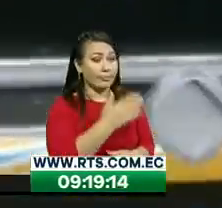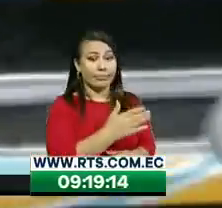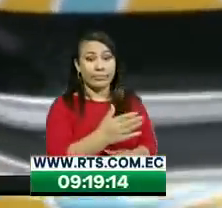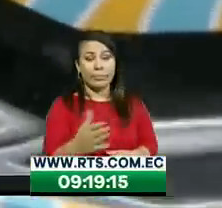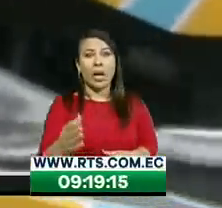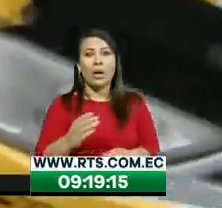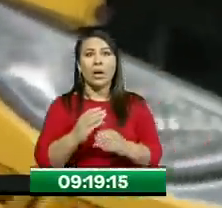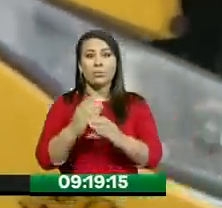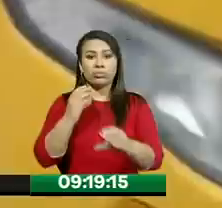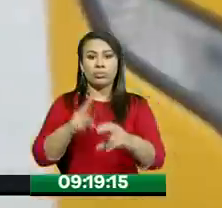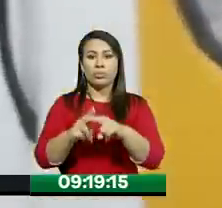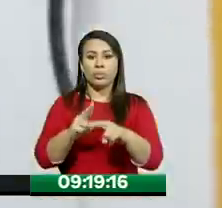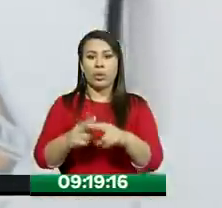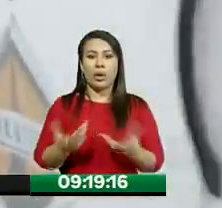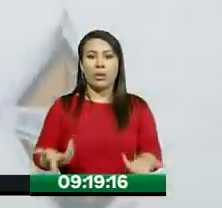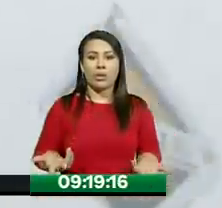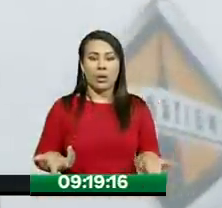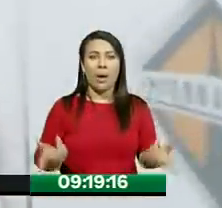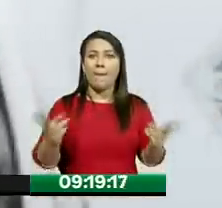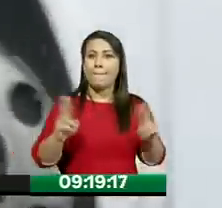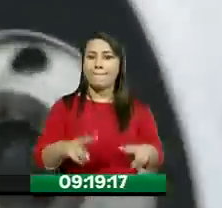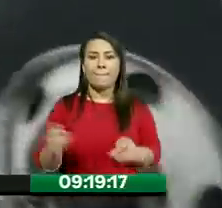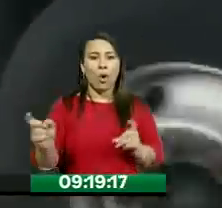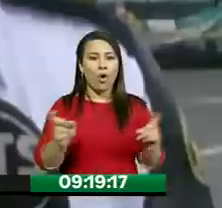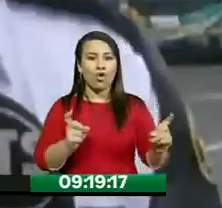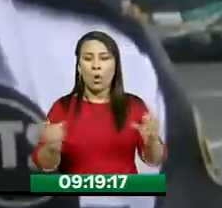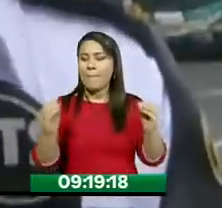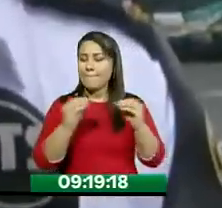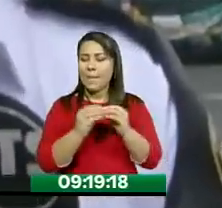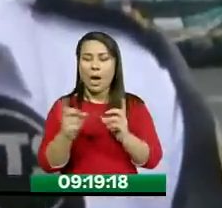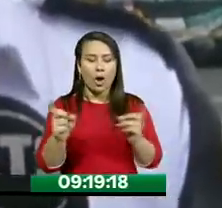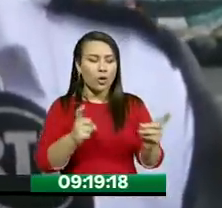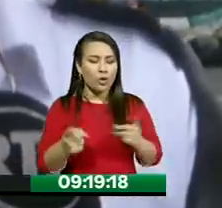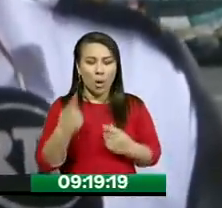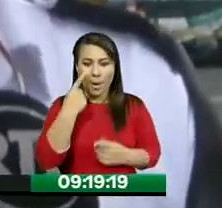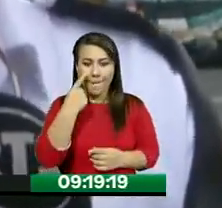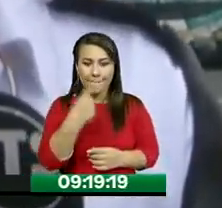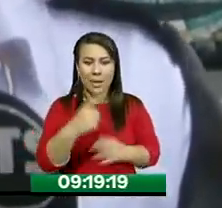uno de los brazos de mar por donde pueden circular también